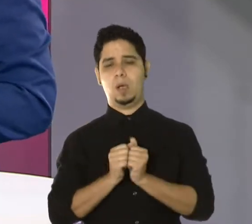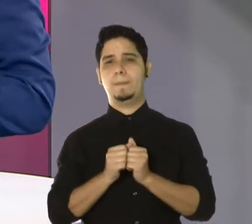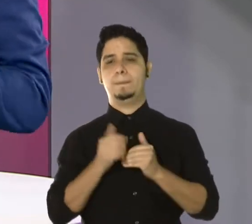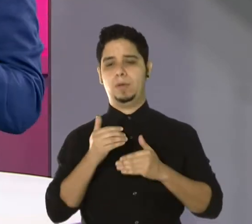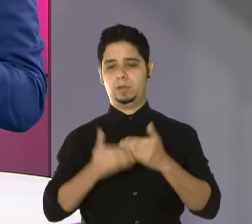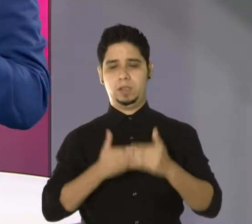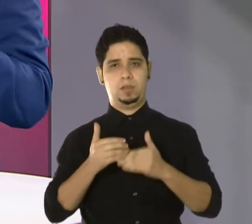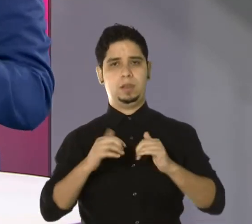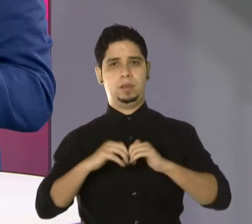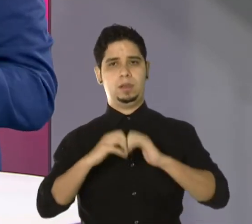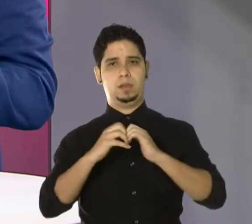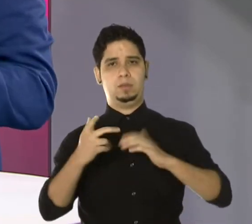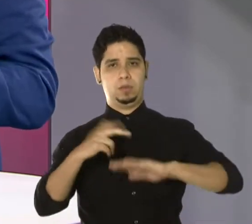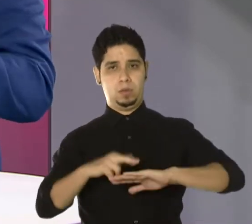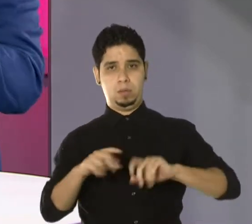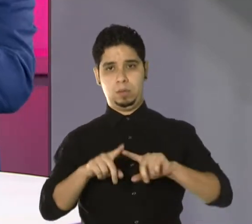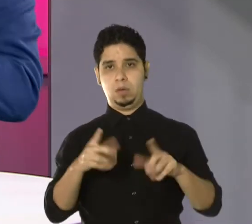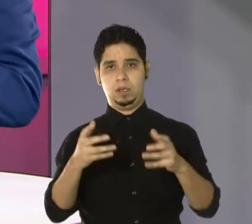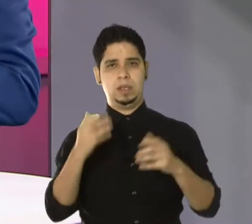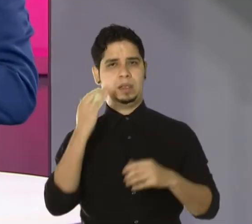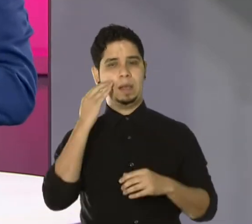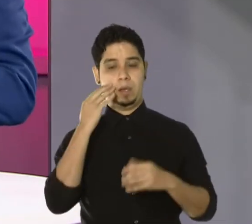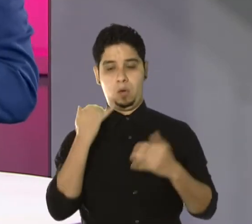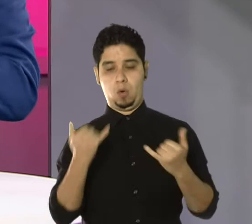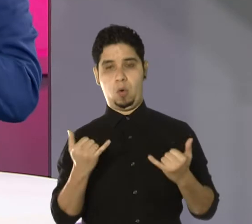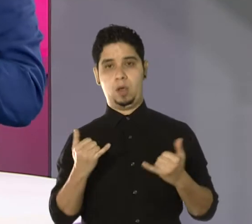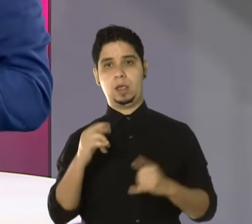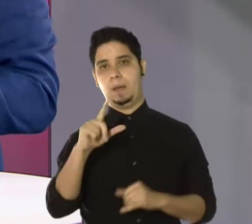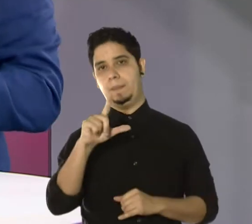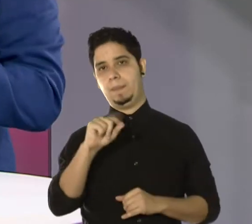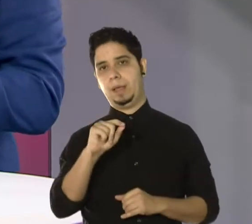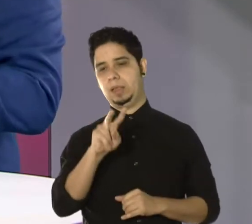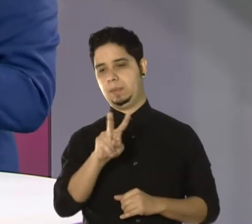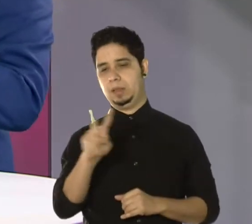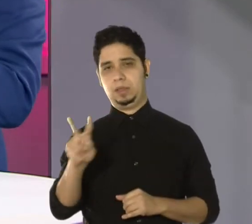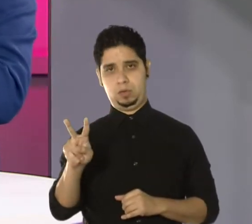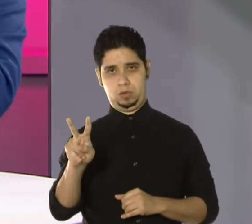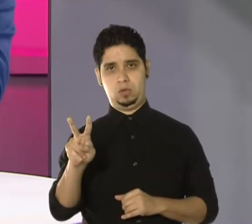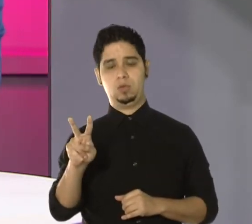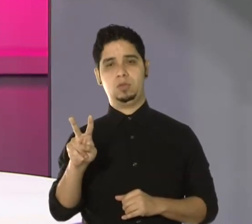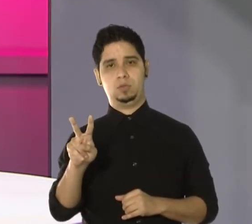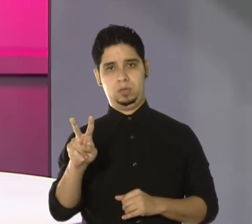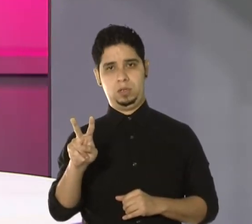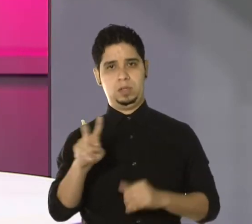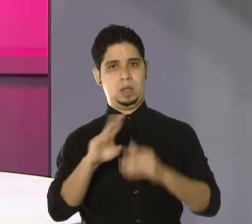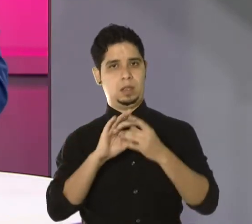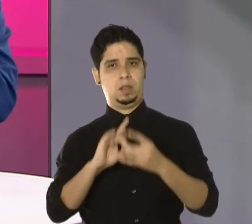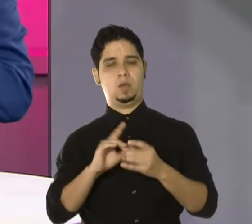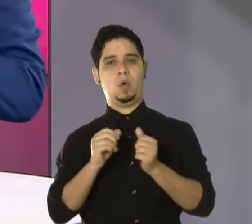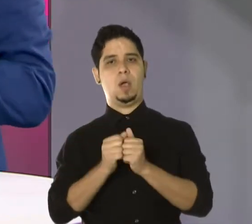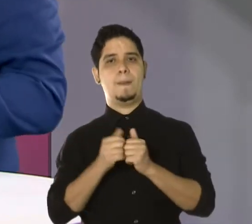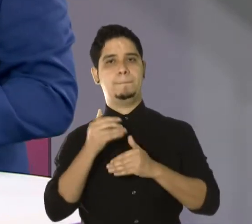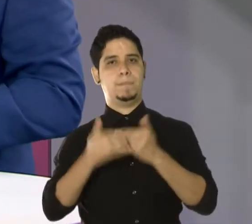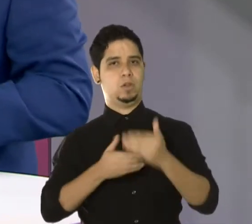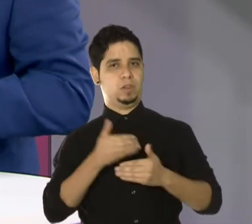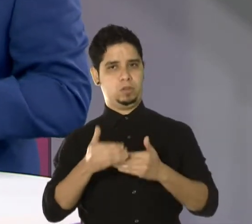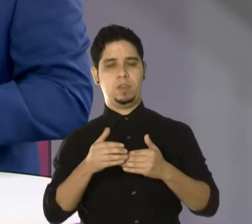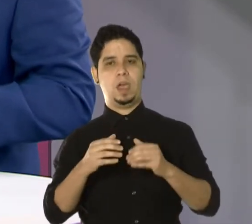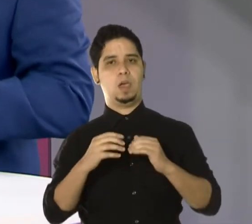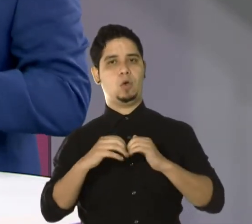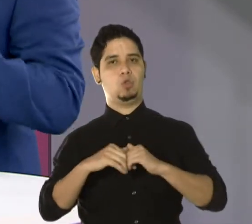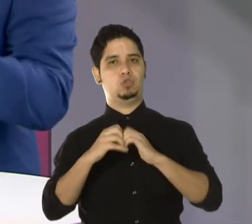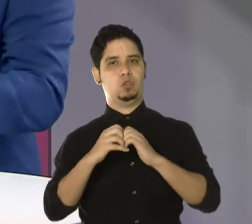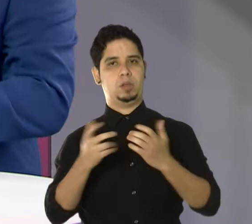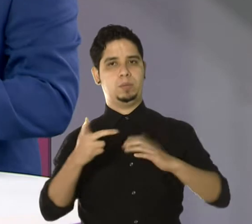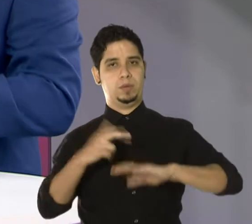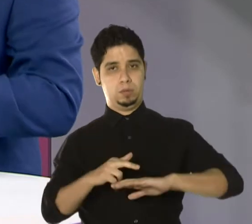antes cuánto hoy, en el año 2022, representa el sector de la construcción en Puerto Rico, en términos de mano de obra, en términos